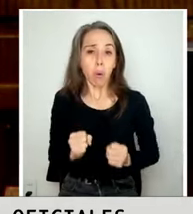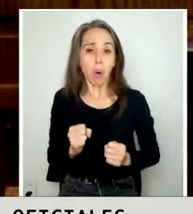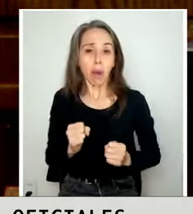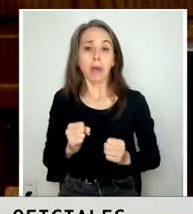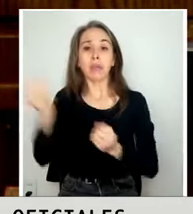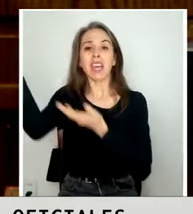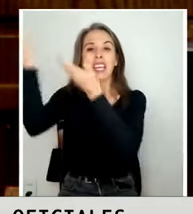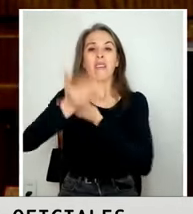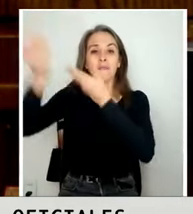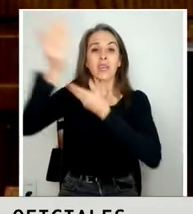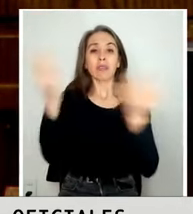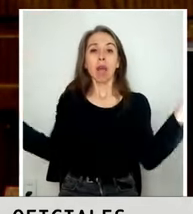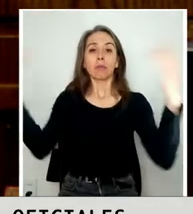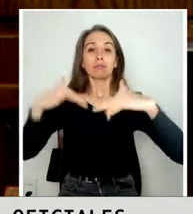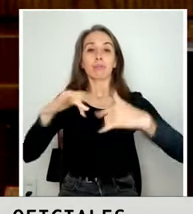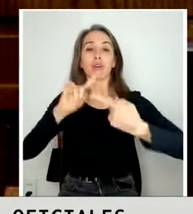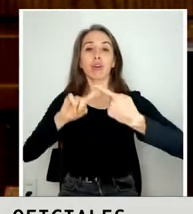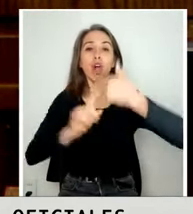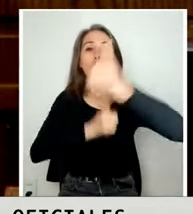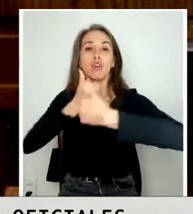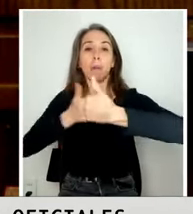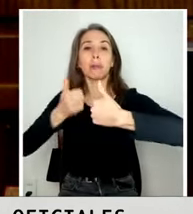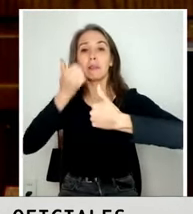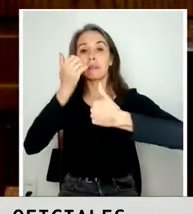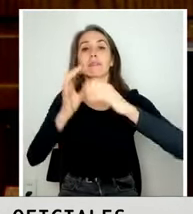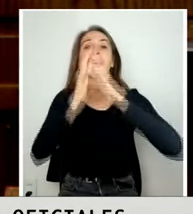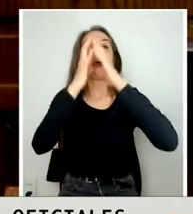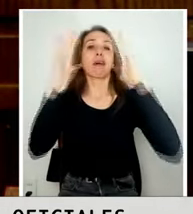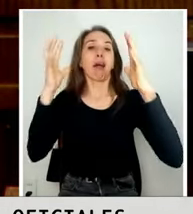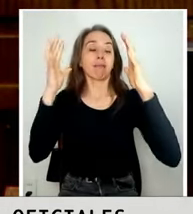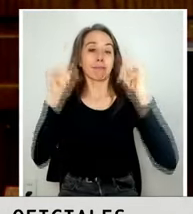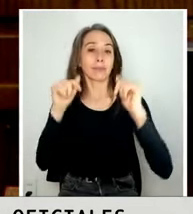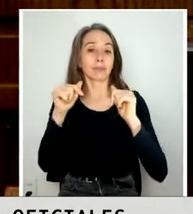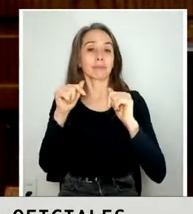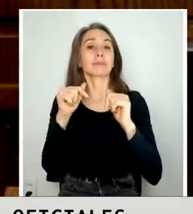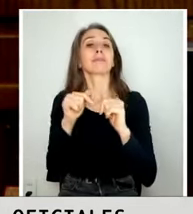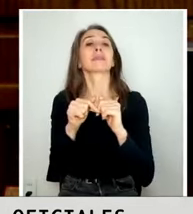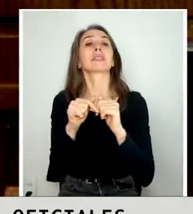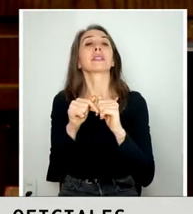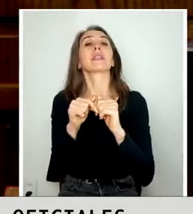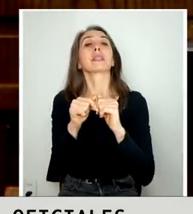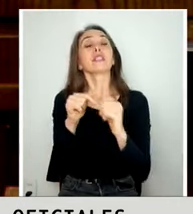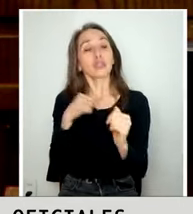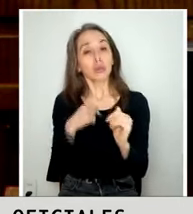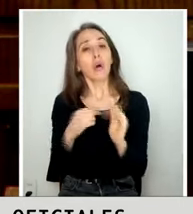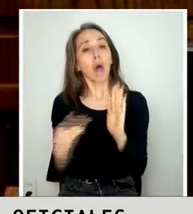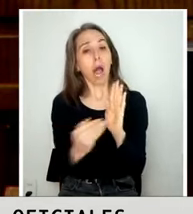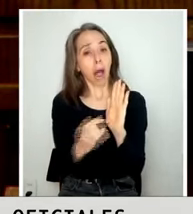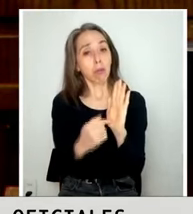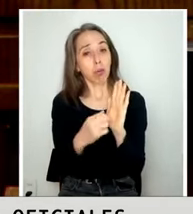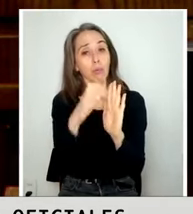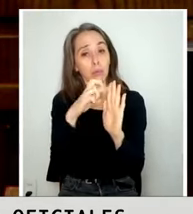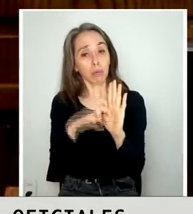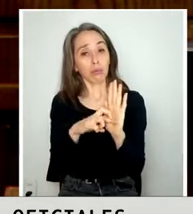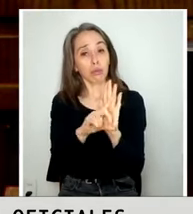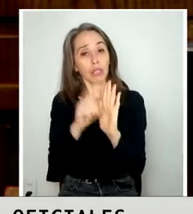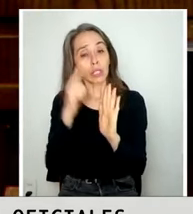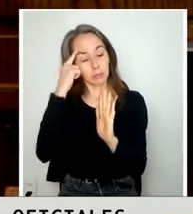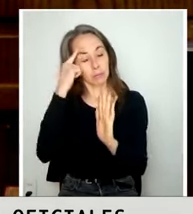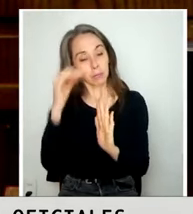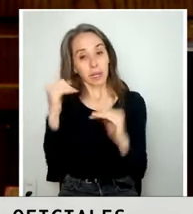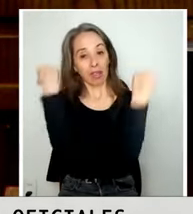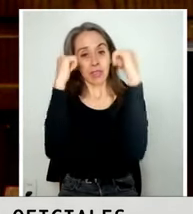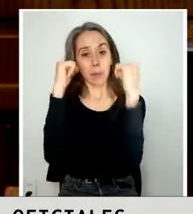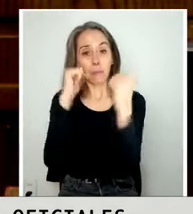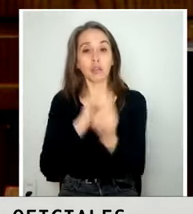de eventos de Gran envergadura voy a probar esta iniciativa Pues soy un convencido que el deporte transforma la vida